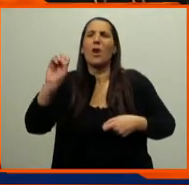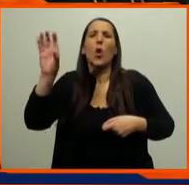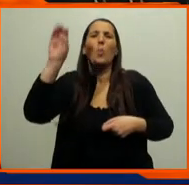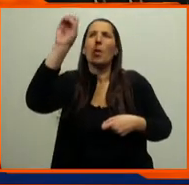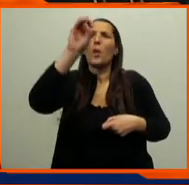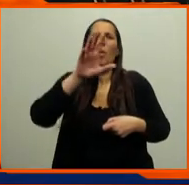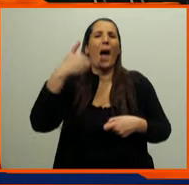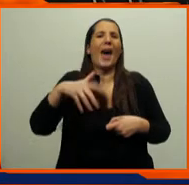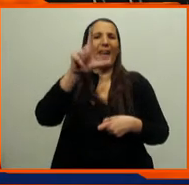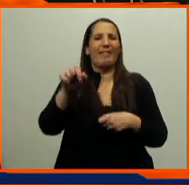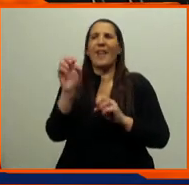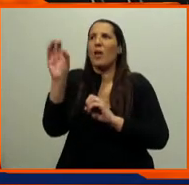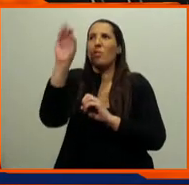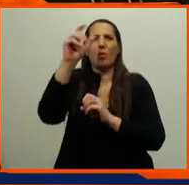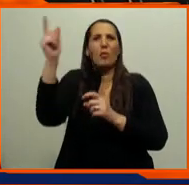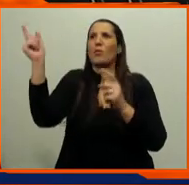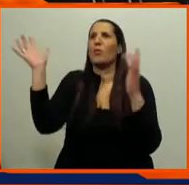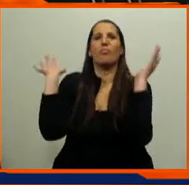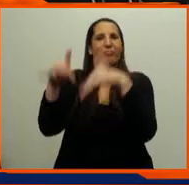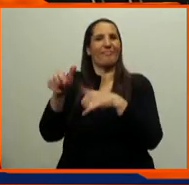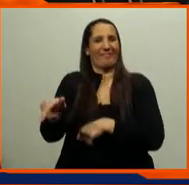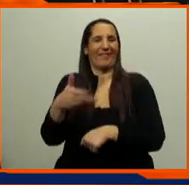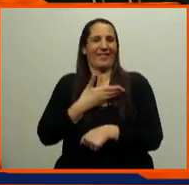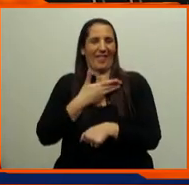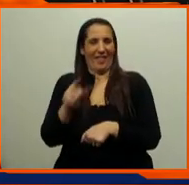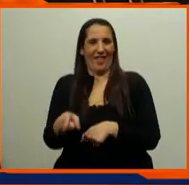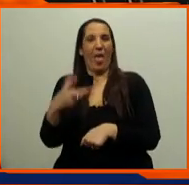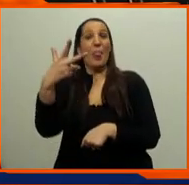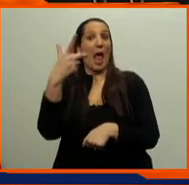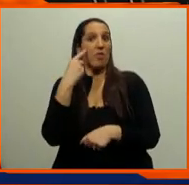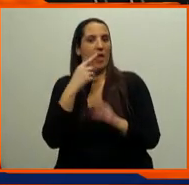a lo largo, como decíamos, de estos tres días